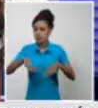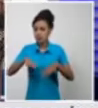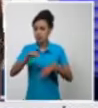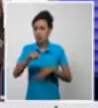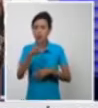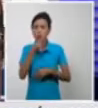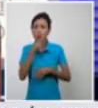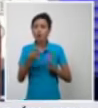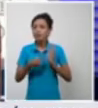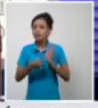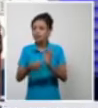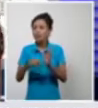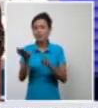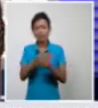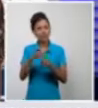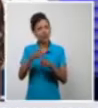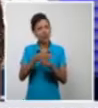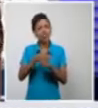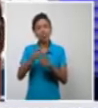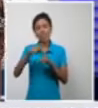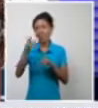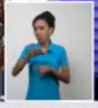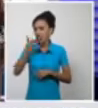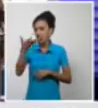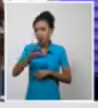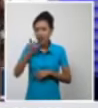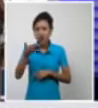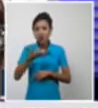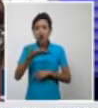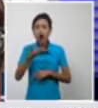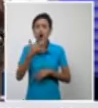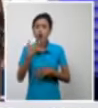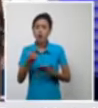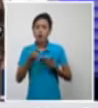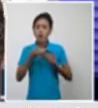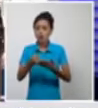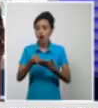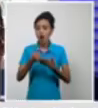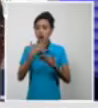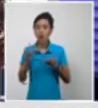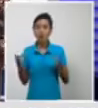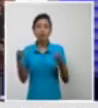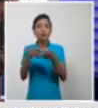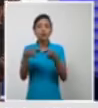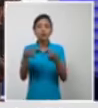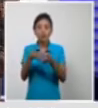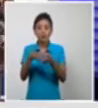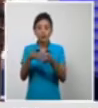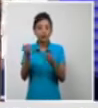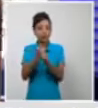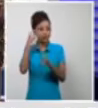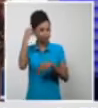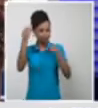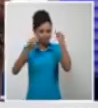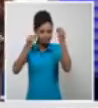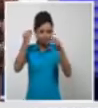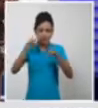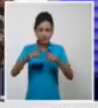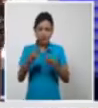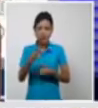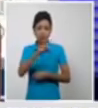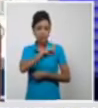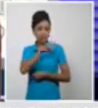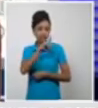instrumentos teóricos, metodológicos, pero el cómo es una construcción colectiva, y es importante que las responsabilidades para la salida,